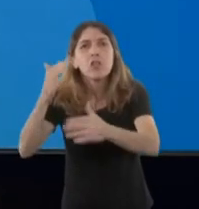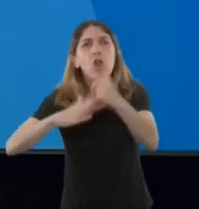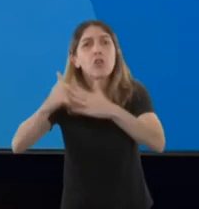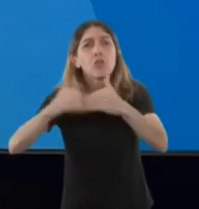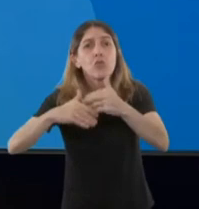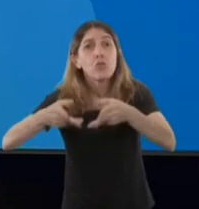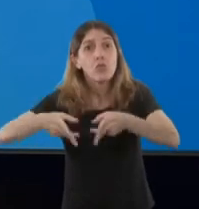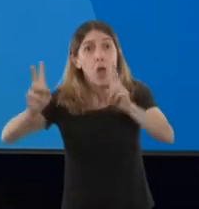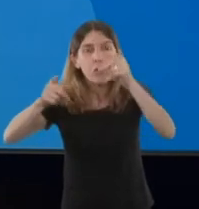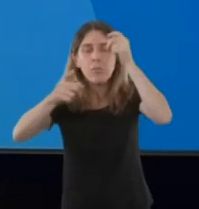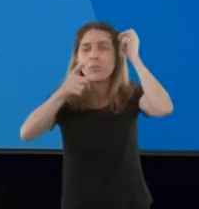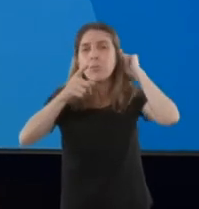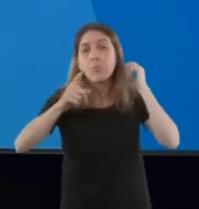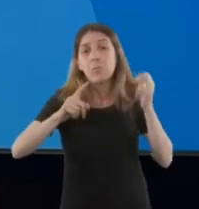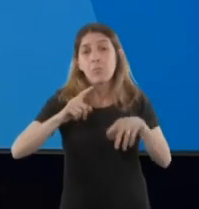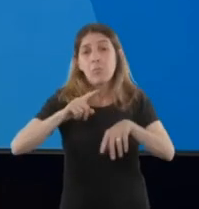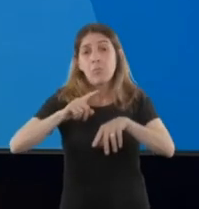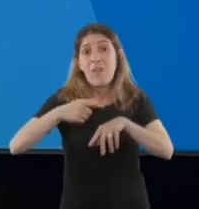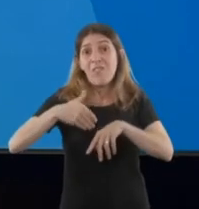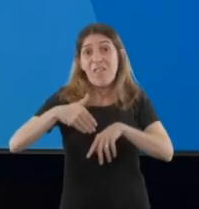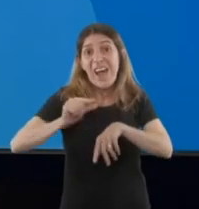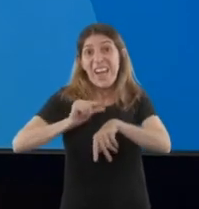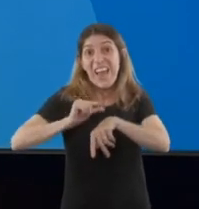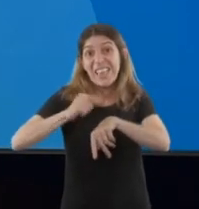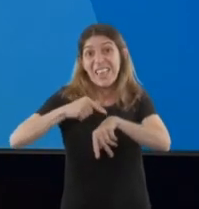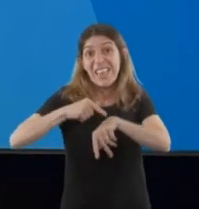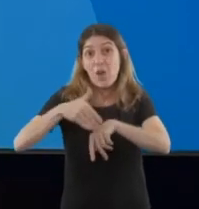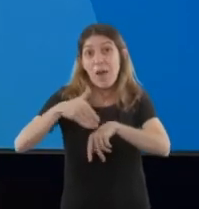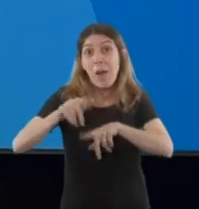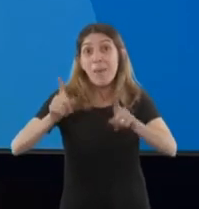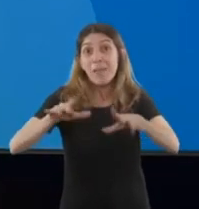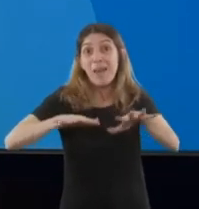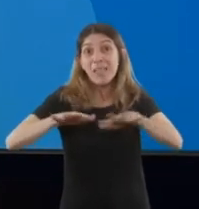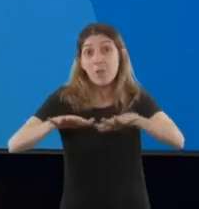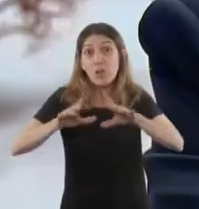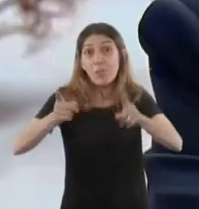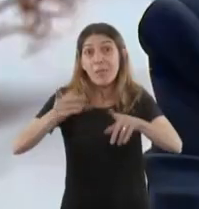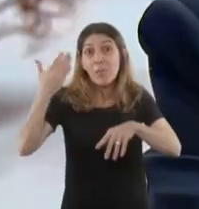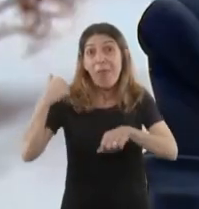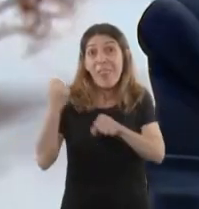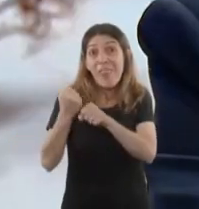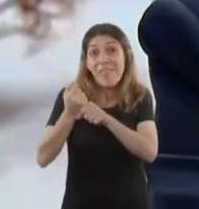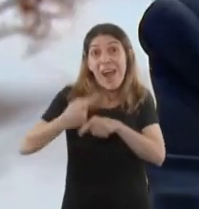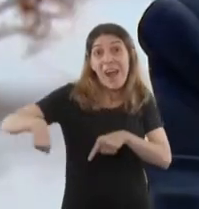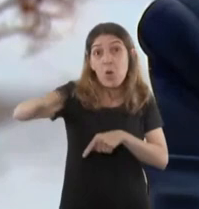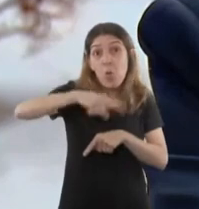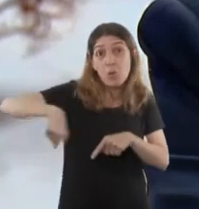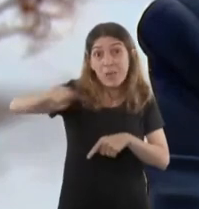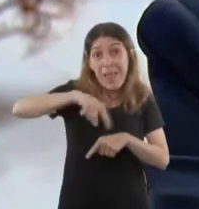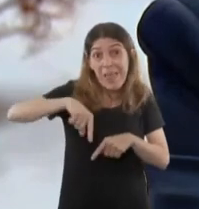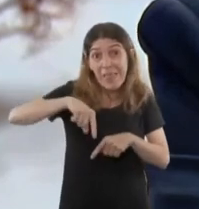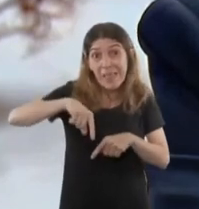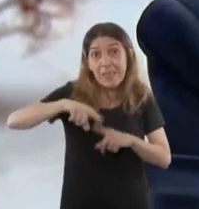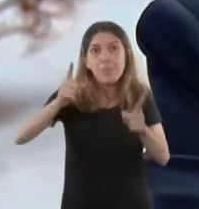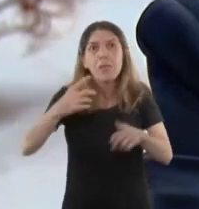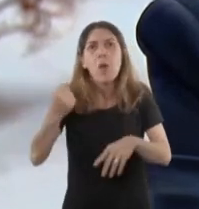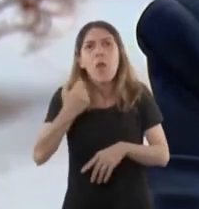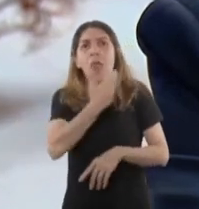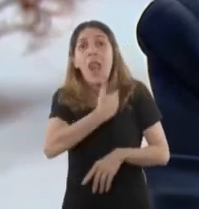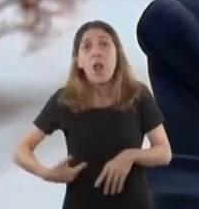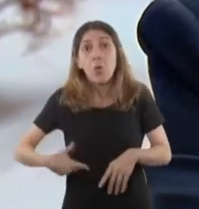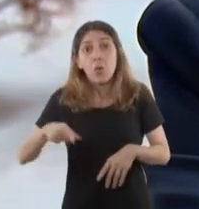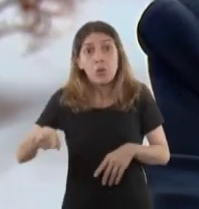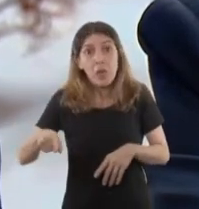en las próximas horas tengamos la misma situación con algo que han trabajado ustedes y que ha trabajado el ejecutivo